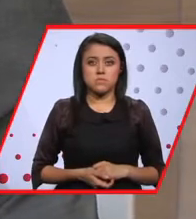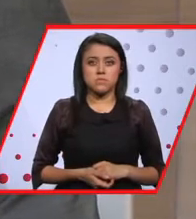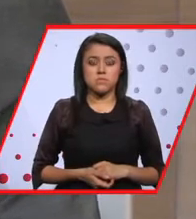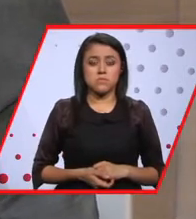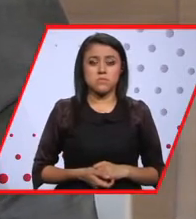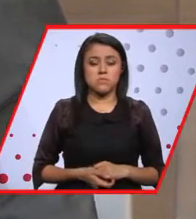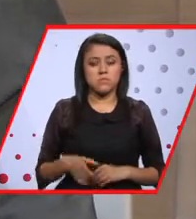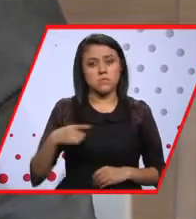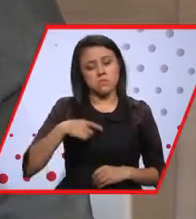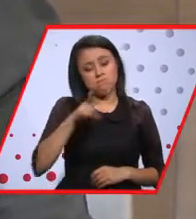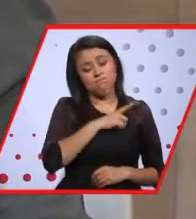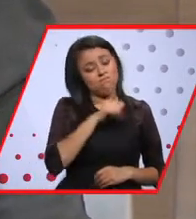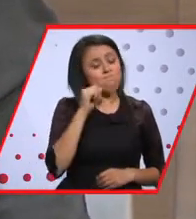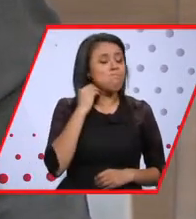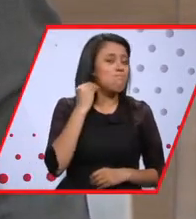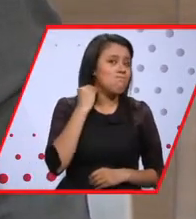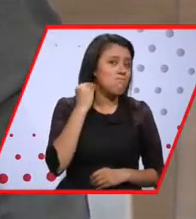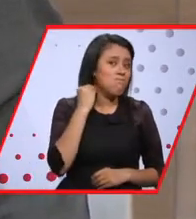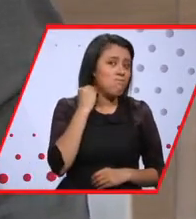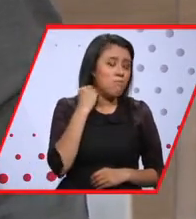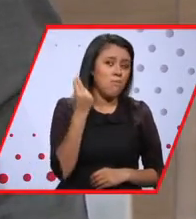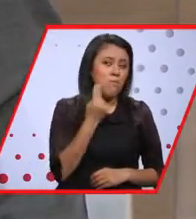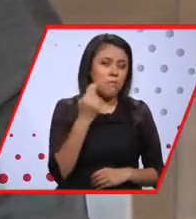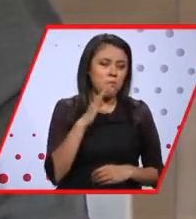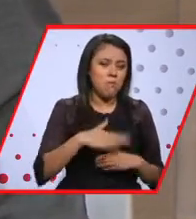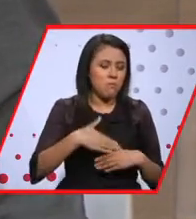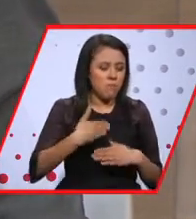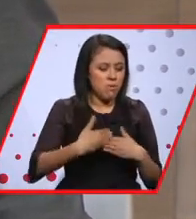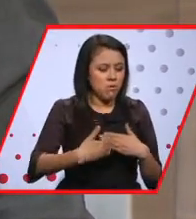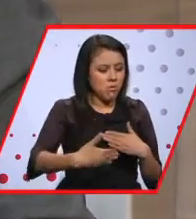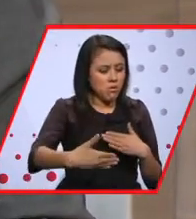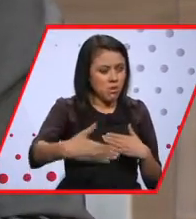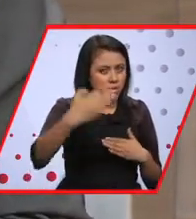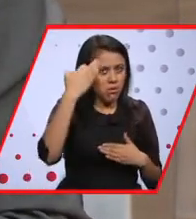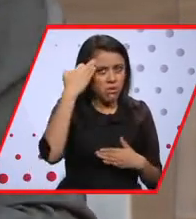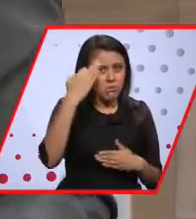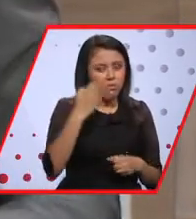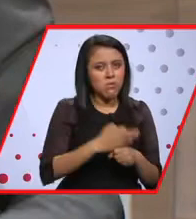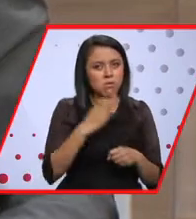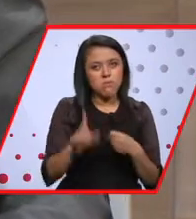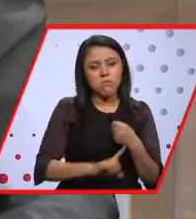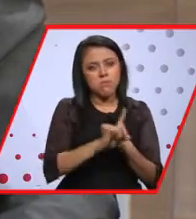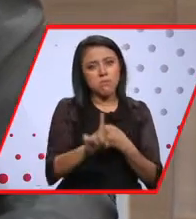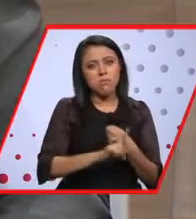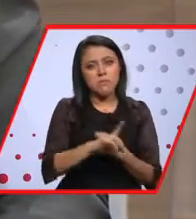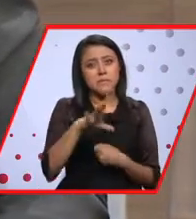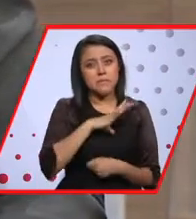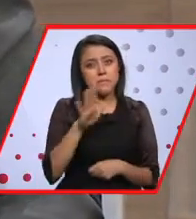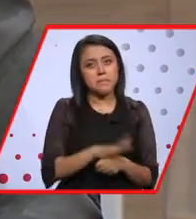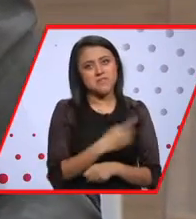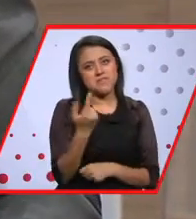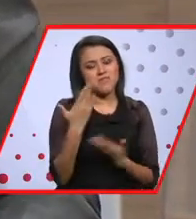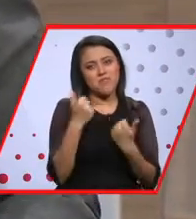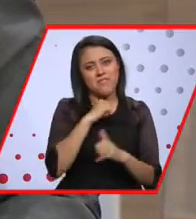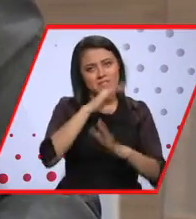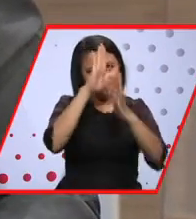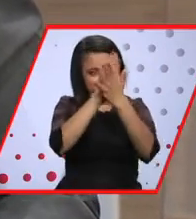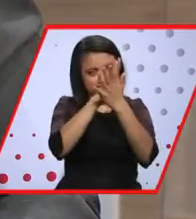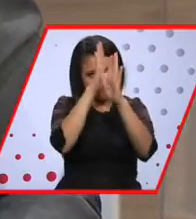Pues sí, tienen que meter abogados. Y ahora se va a tardar mucho más y a lo mejor se queda mucho más tiempo con todo el pleito por hacer mal las